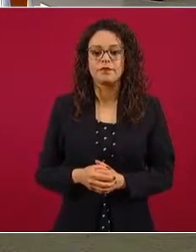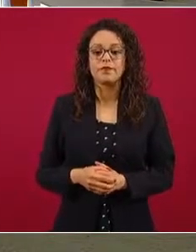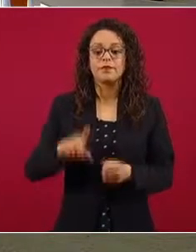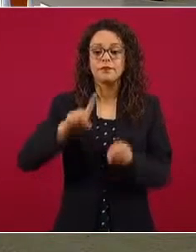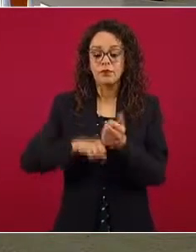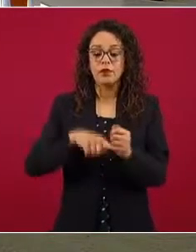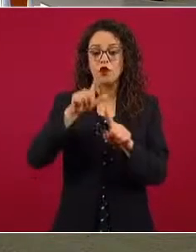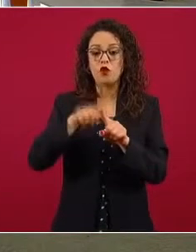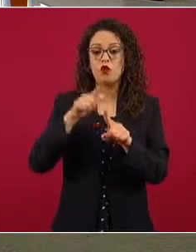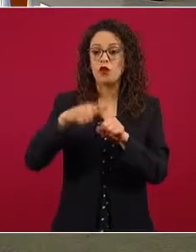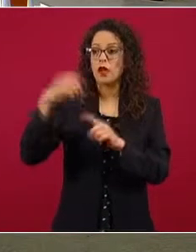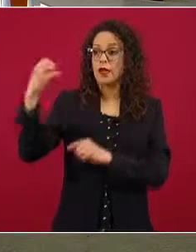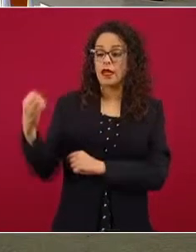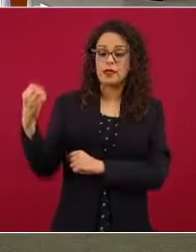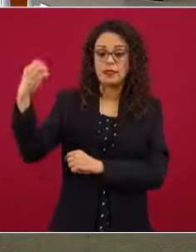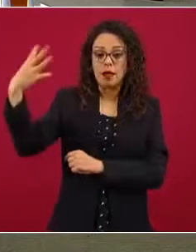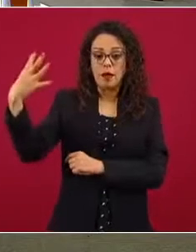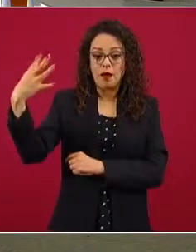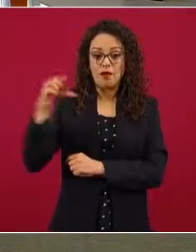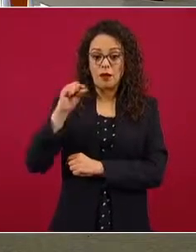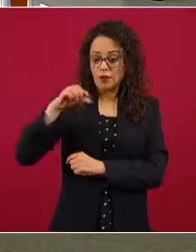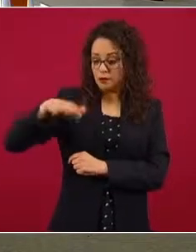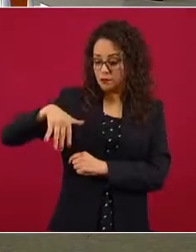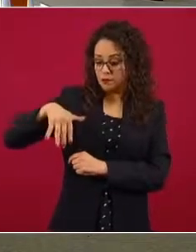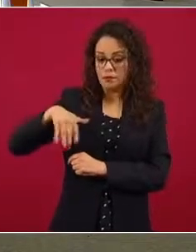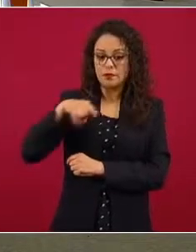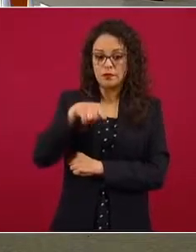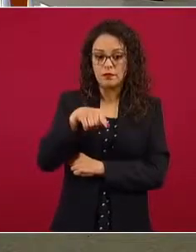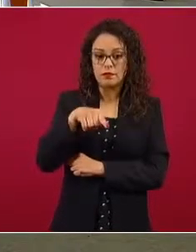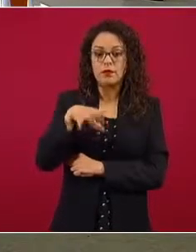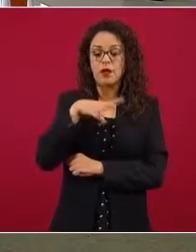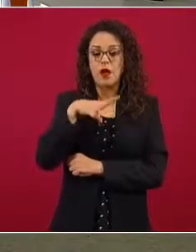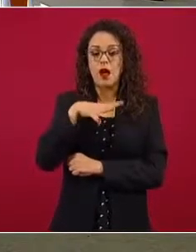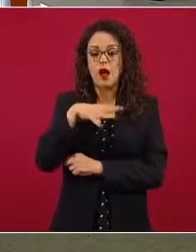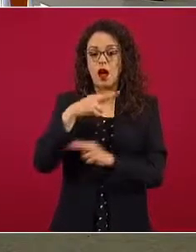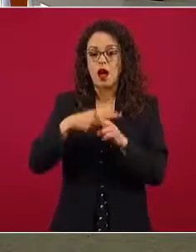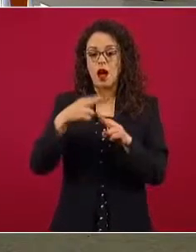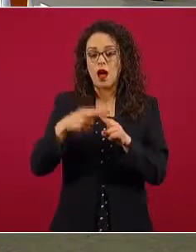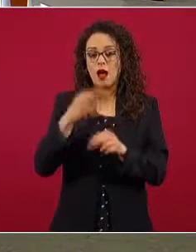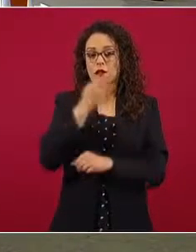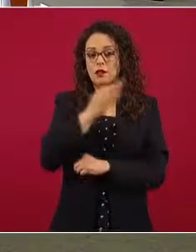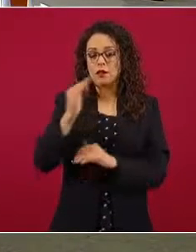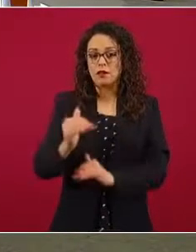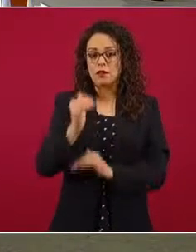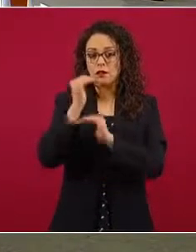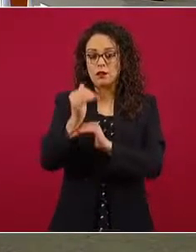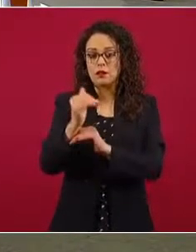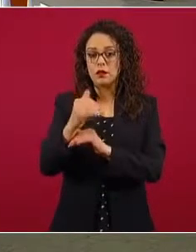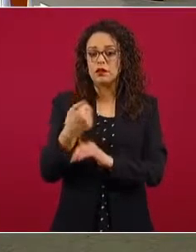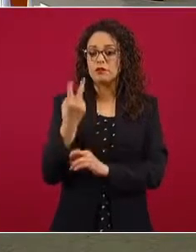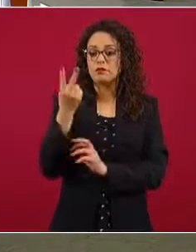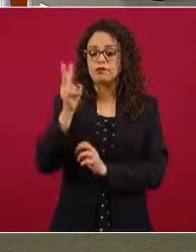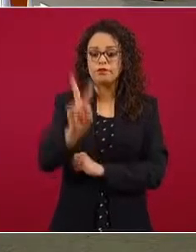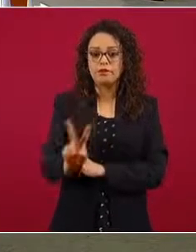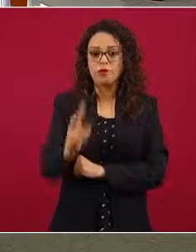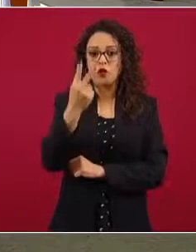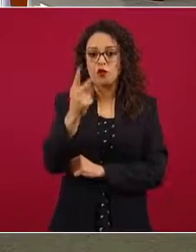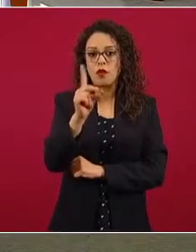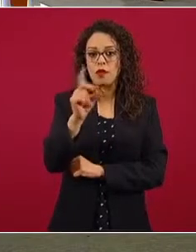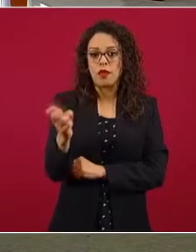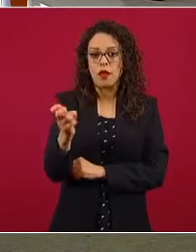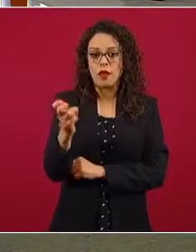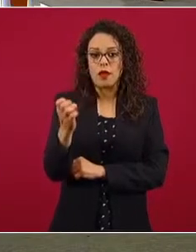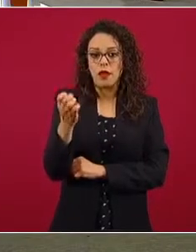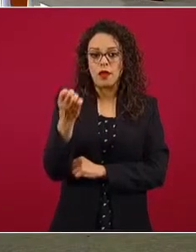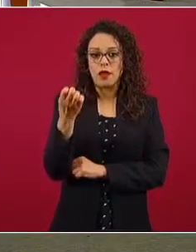la calificación más reciente, que estará vigente hasta este próximo viernes 1 de